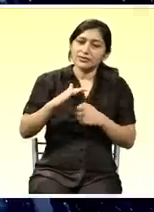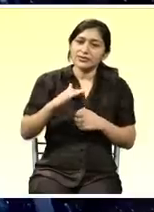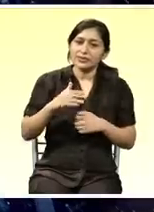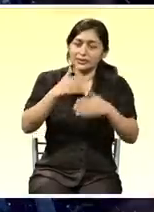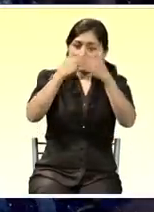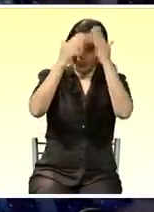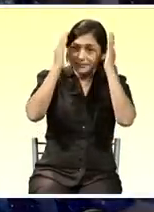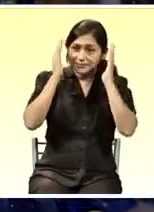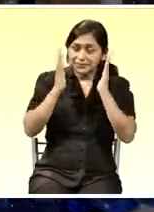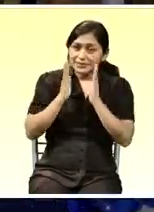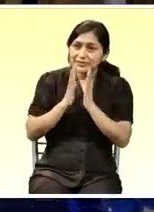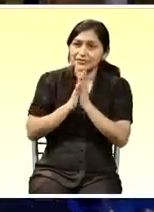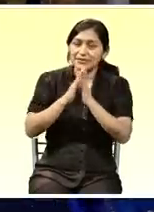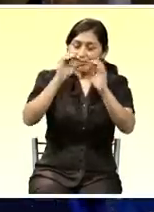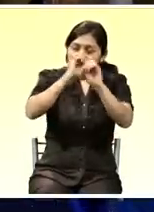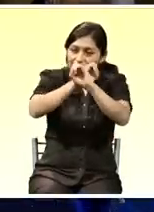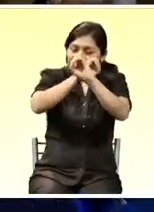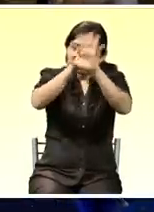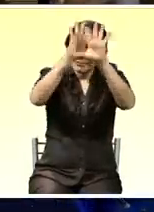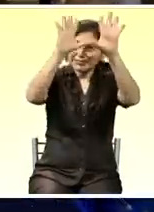consuelo y